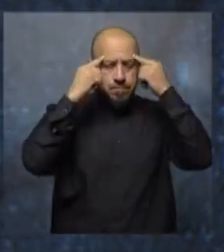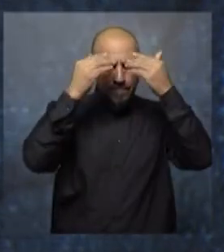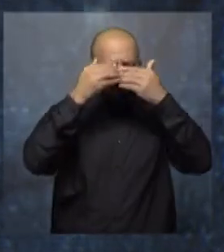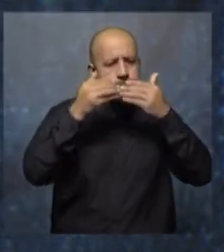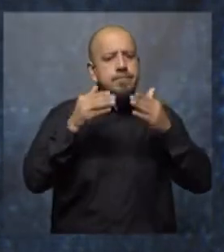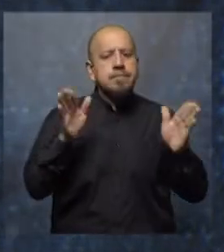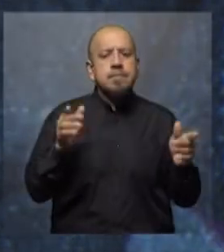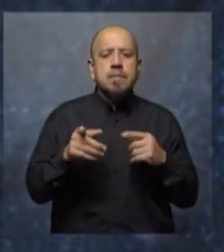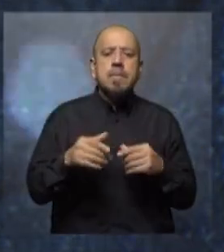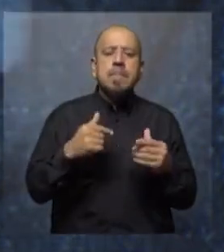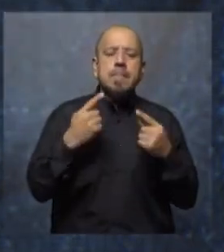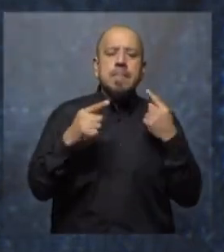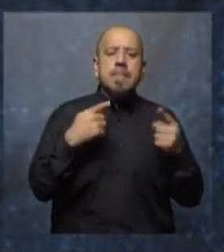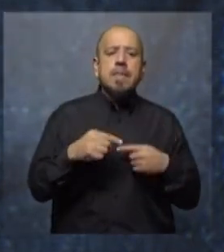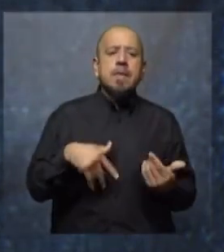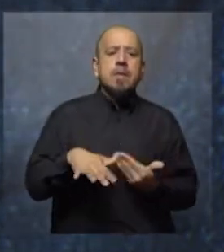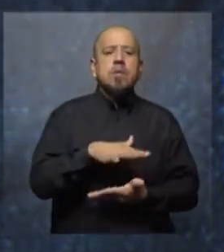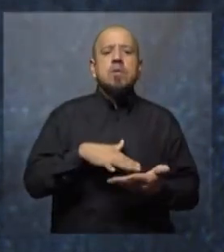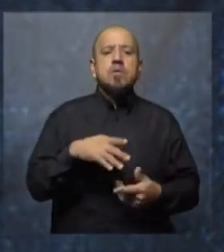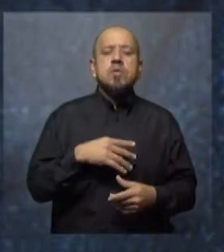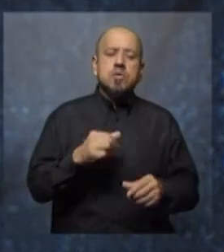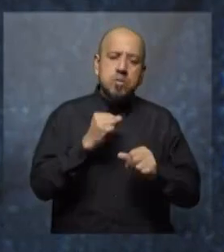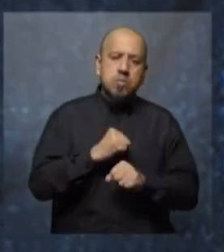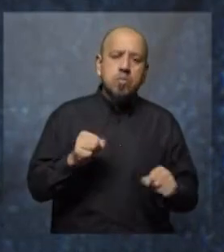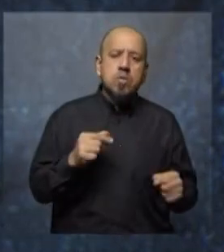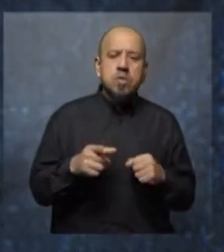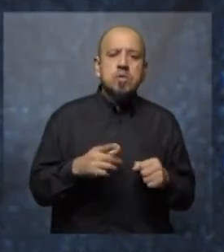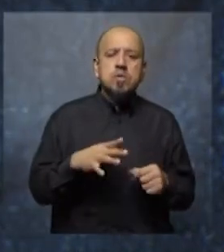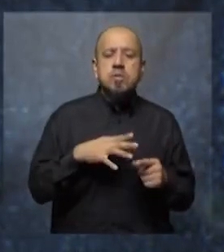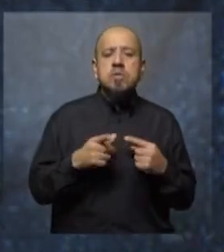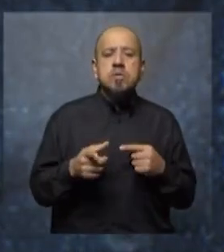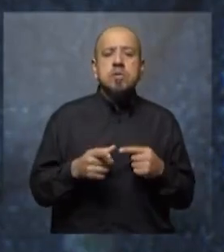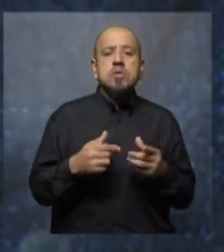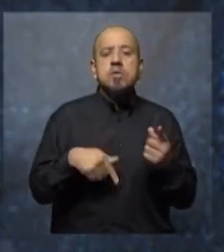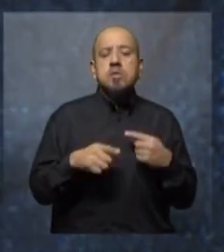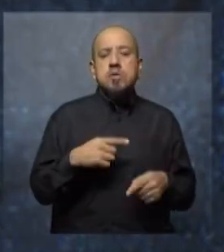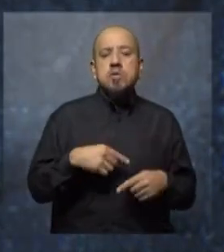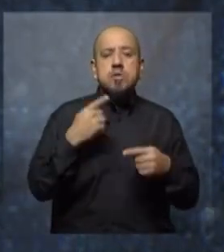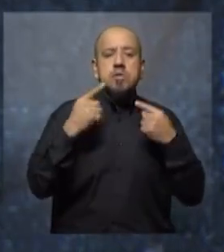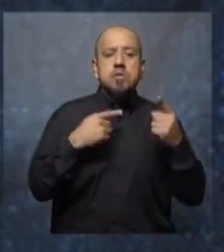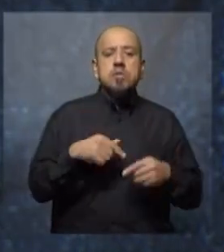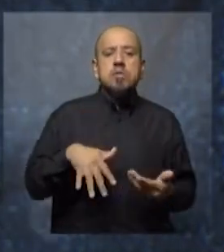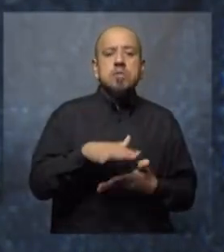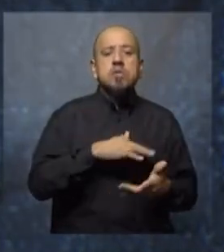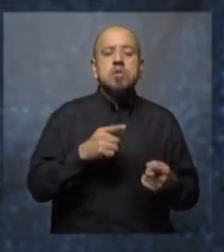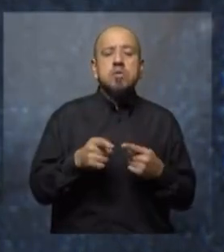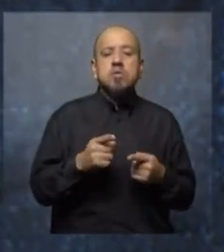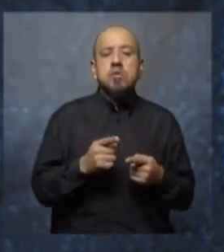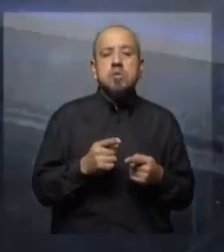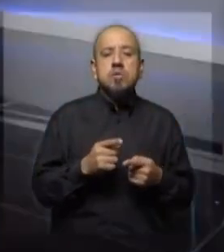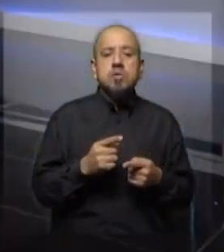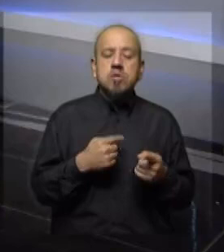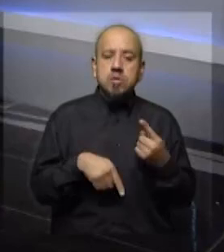se enfrenta a distintas situaciones que puede tomar posición frente en distintas situaciones en distintos contextos